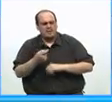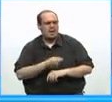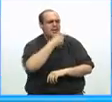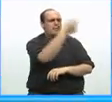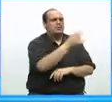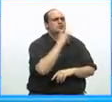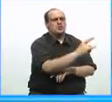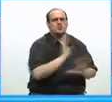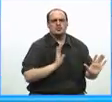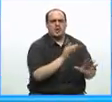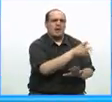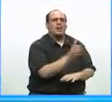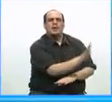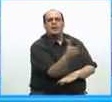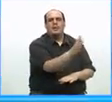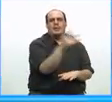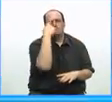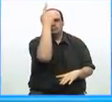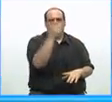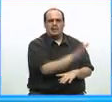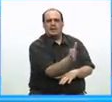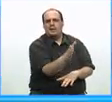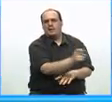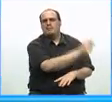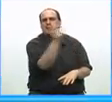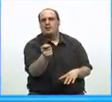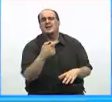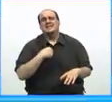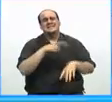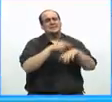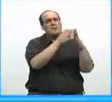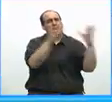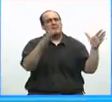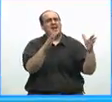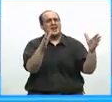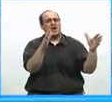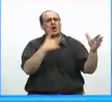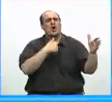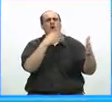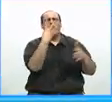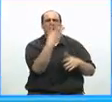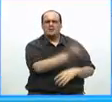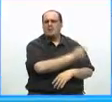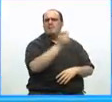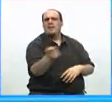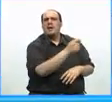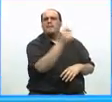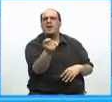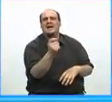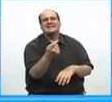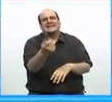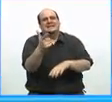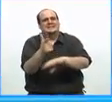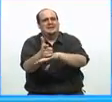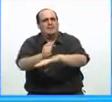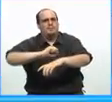eh pueda crear como como lo hace creo que en el primer el tiempo metió cuatro o cinco pelotas de Gol fácil y y bueno eso eso es muy